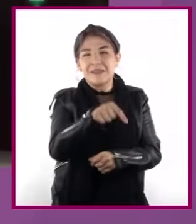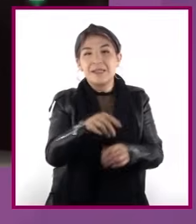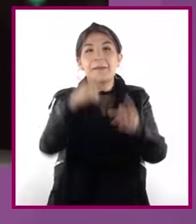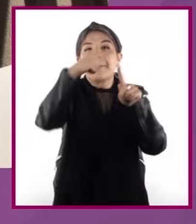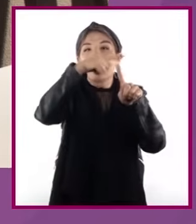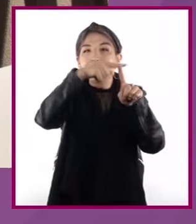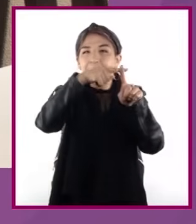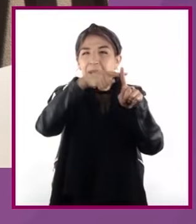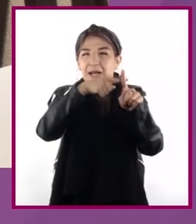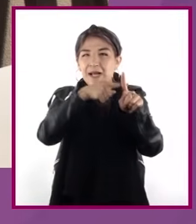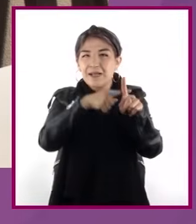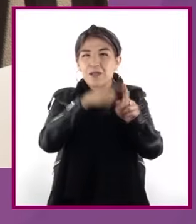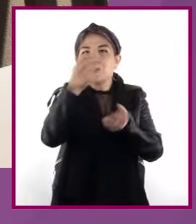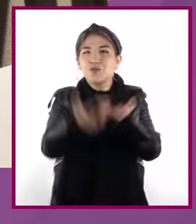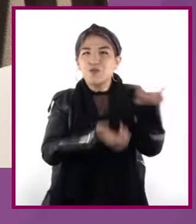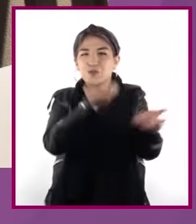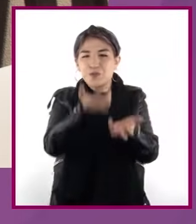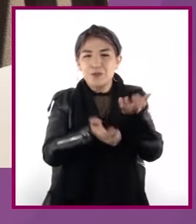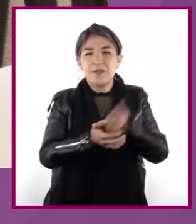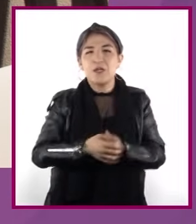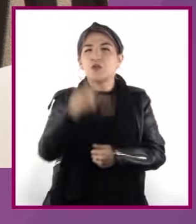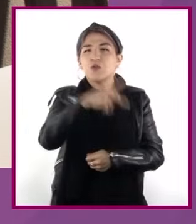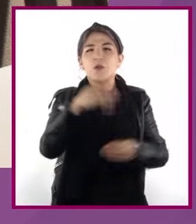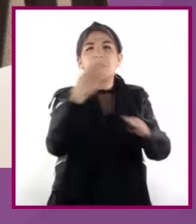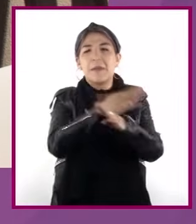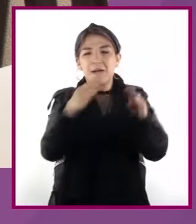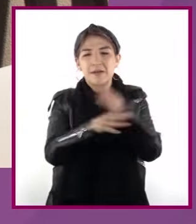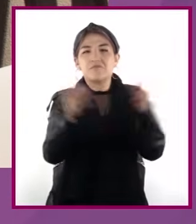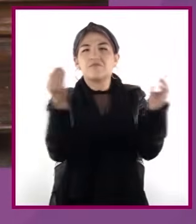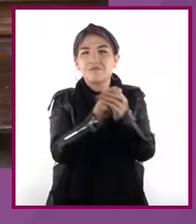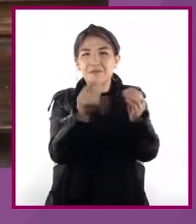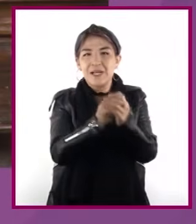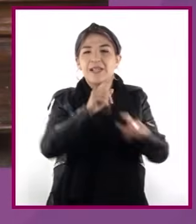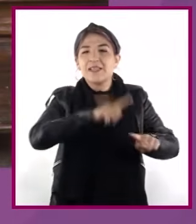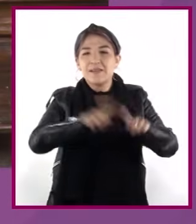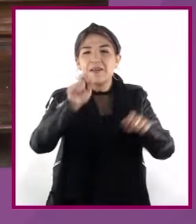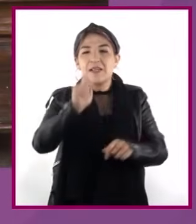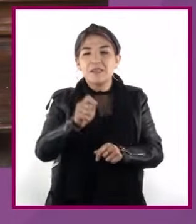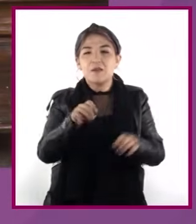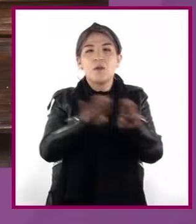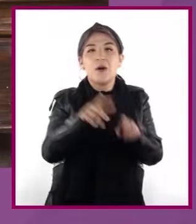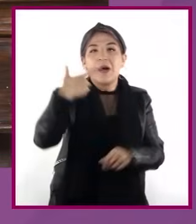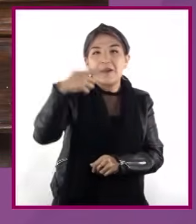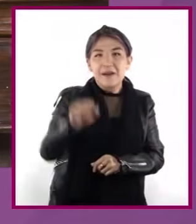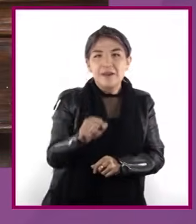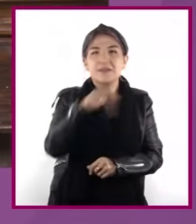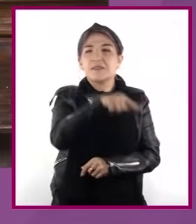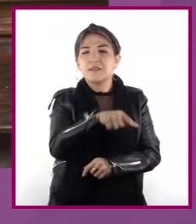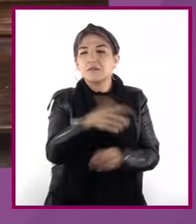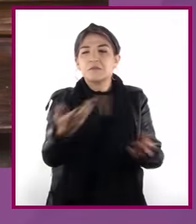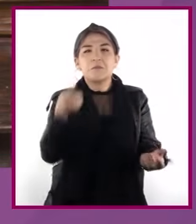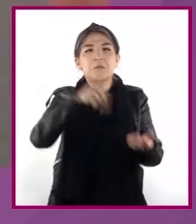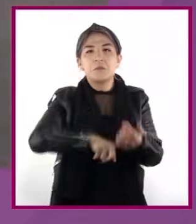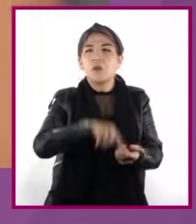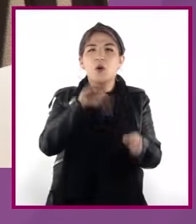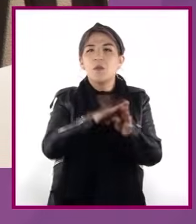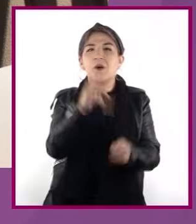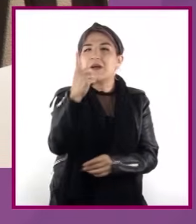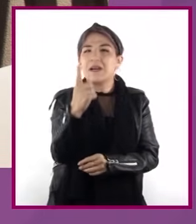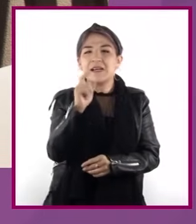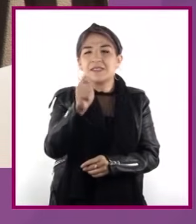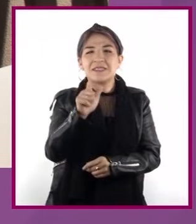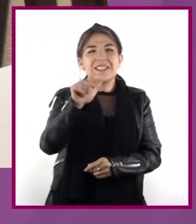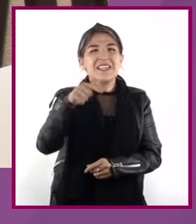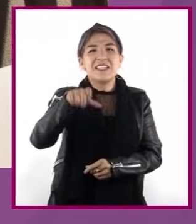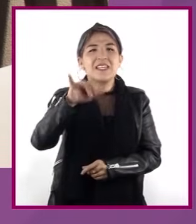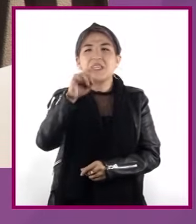temperatura. Hay materiales que cambian directamente del estado sólido al estado gaseoso sin pasar por el líquido. A